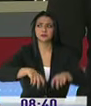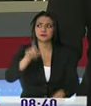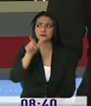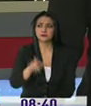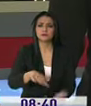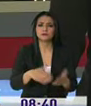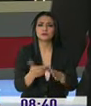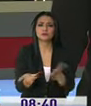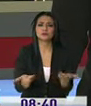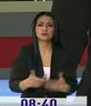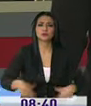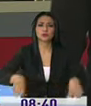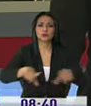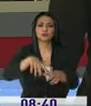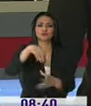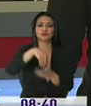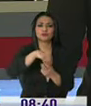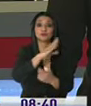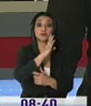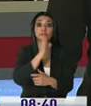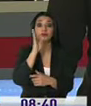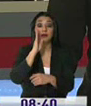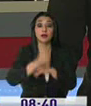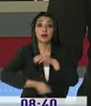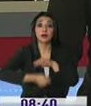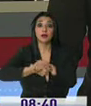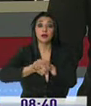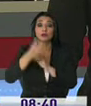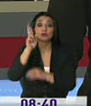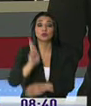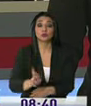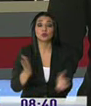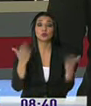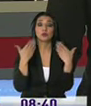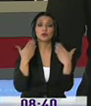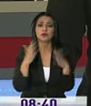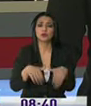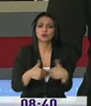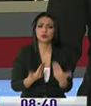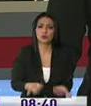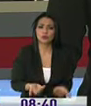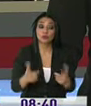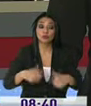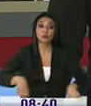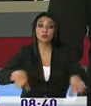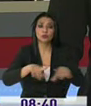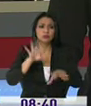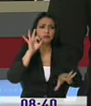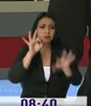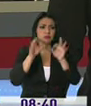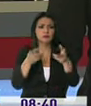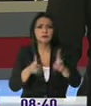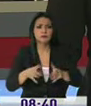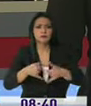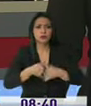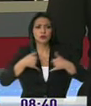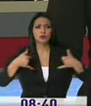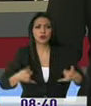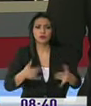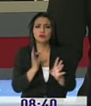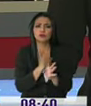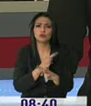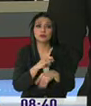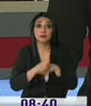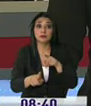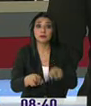ciudadano ocurrido al interior de un bar clandestino ubicado al suroeste de Guayaquil. En la zona se detectaron además otros locales que funcionaban